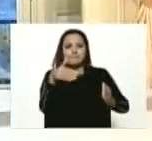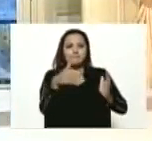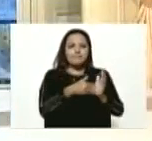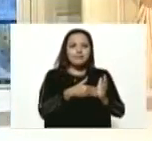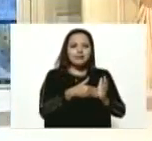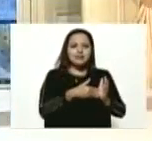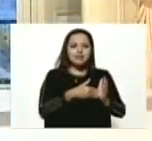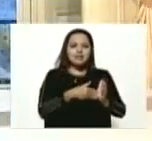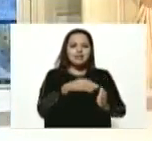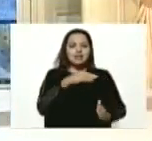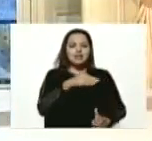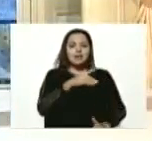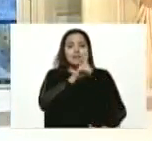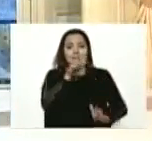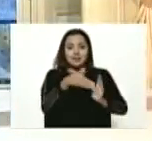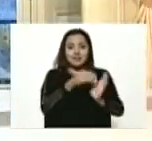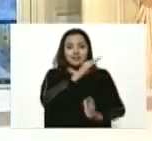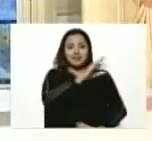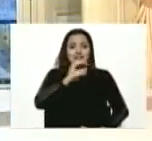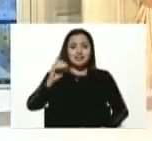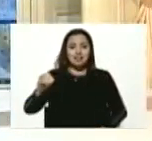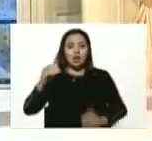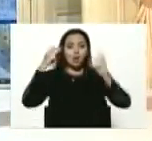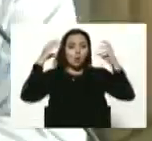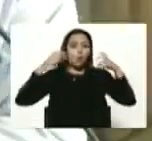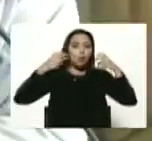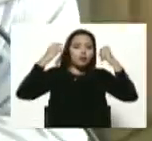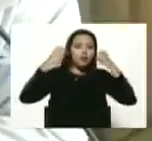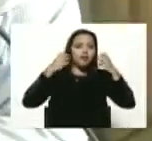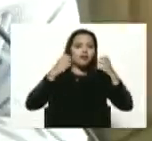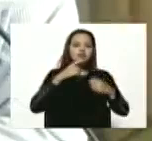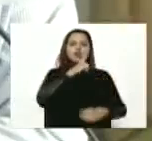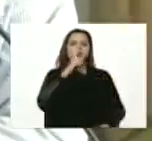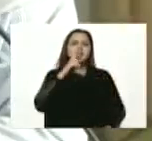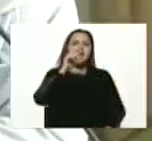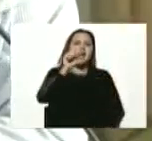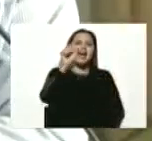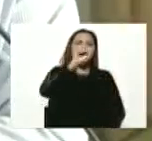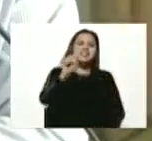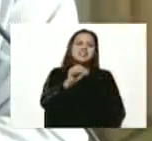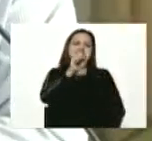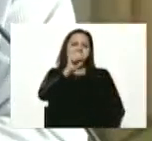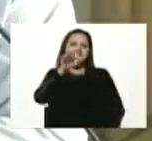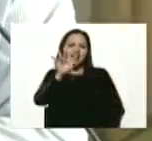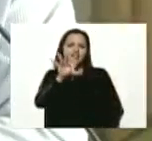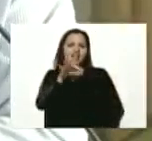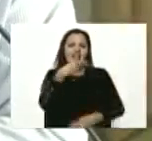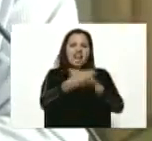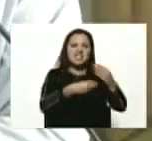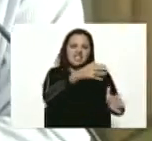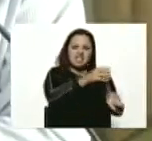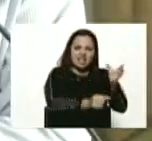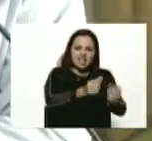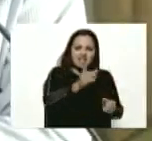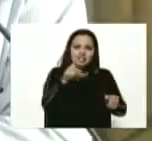patria, España! 1.300 ovejas ASAF, que son lecheras y de carne, y